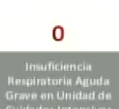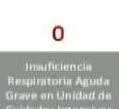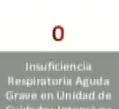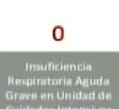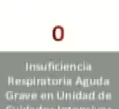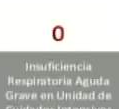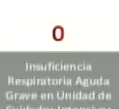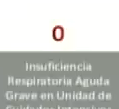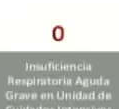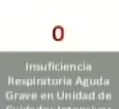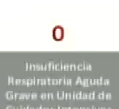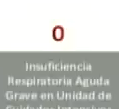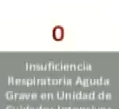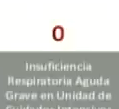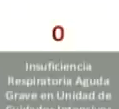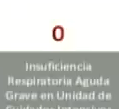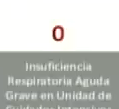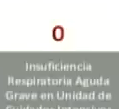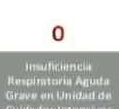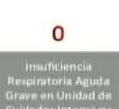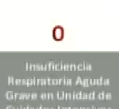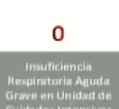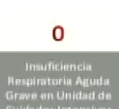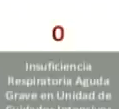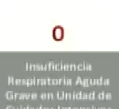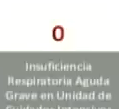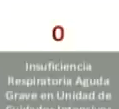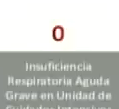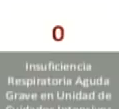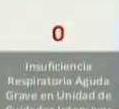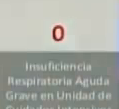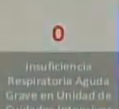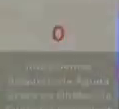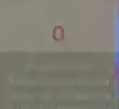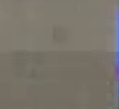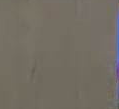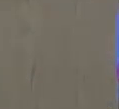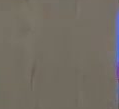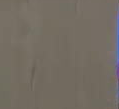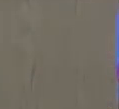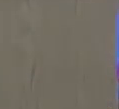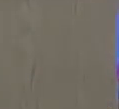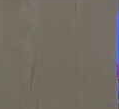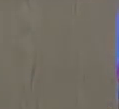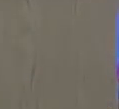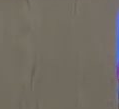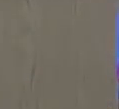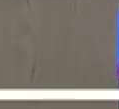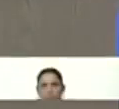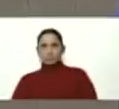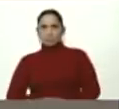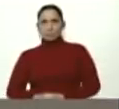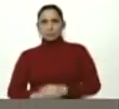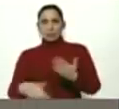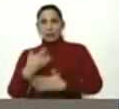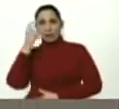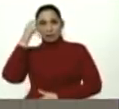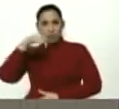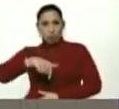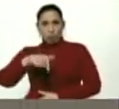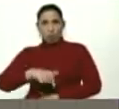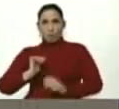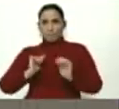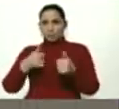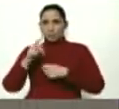tenemos ningún paciente en estado grave en la unidad de cuidados intensivos. A la fecha, desde que arrancó